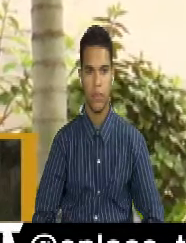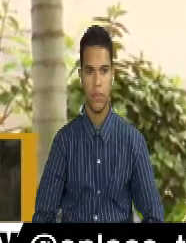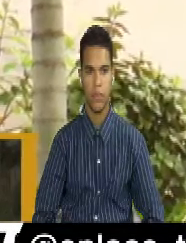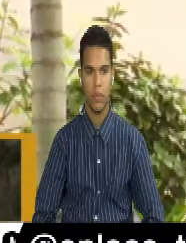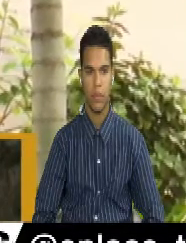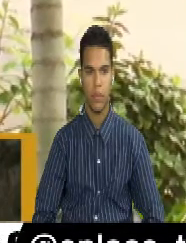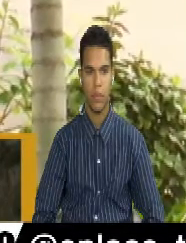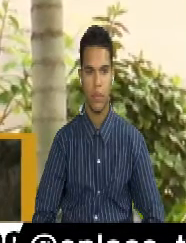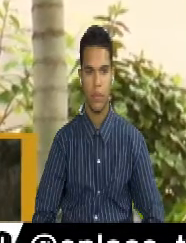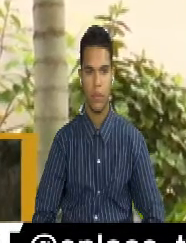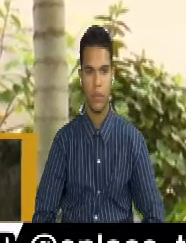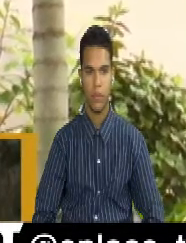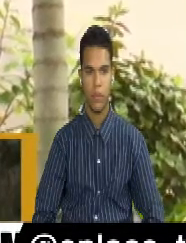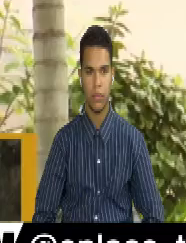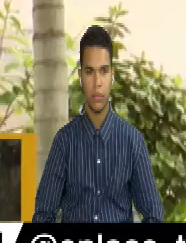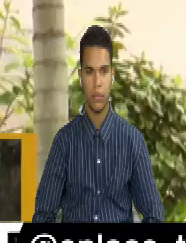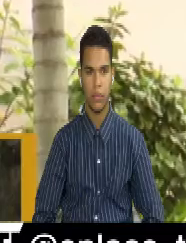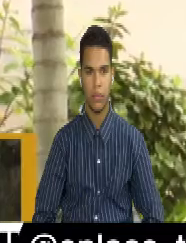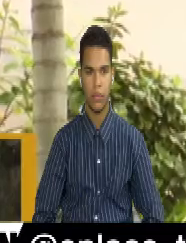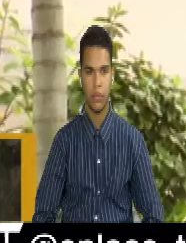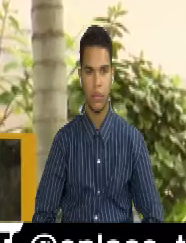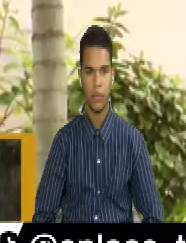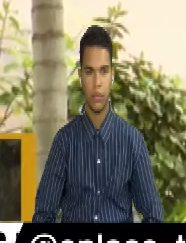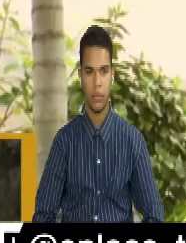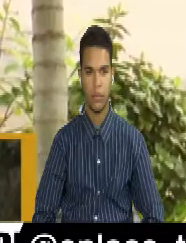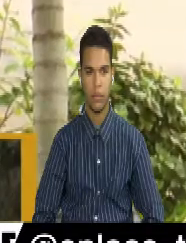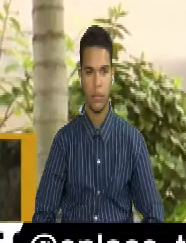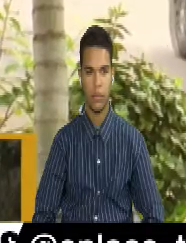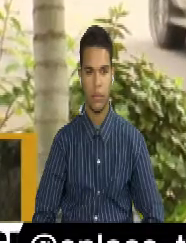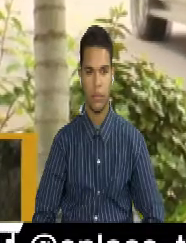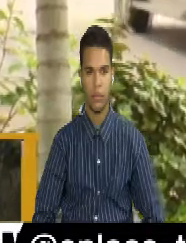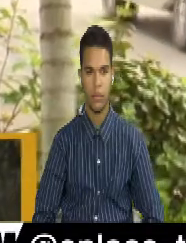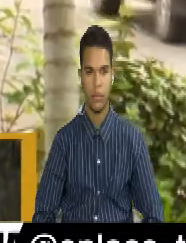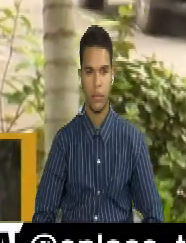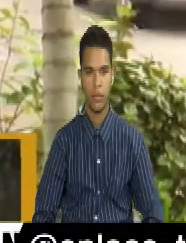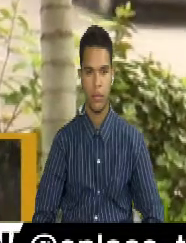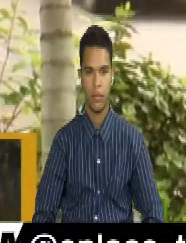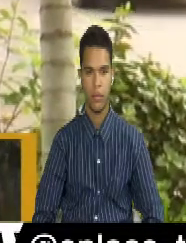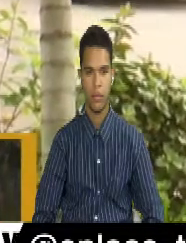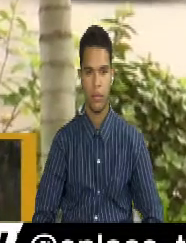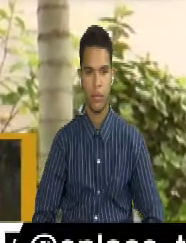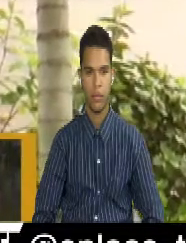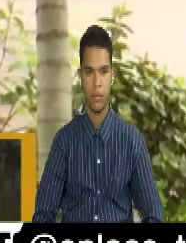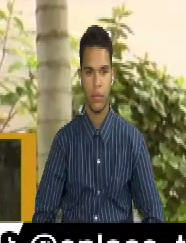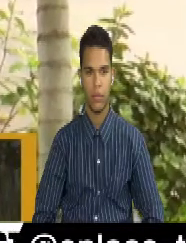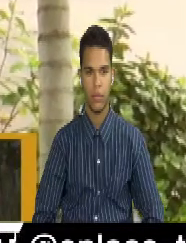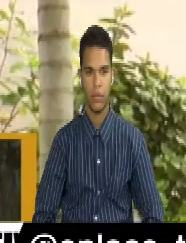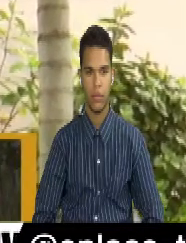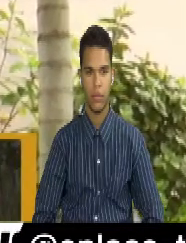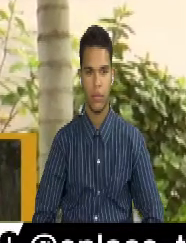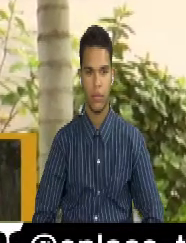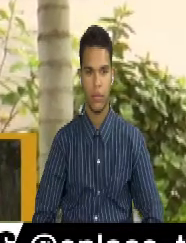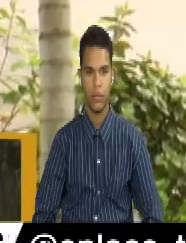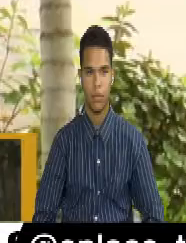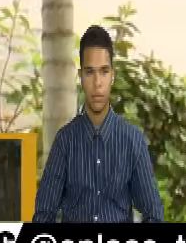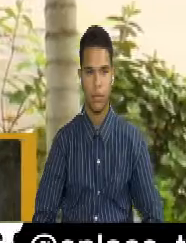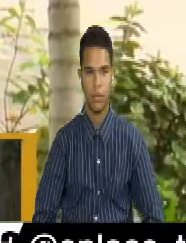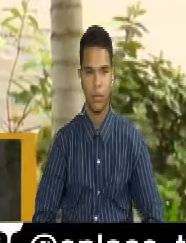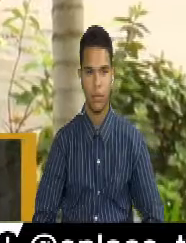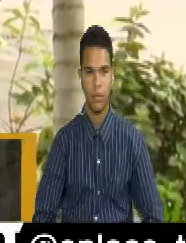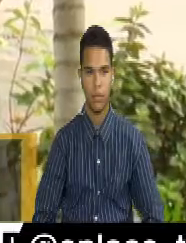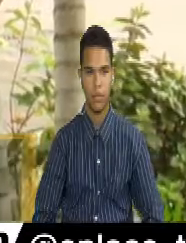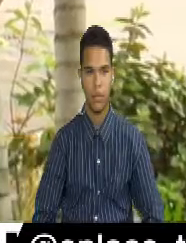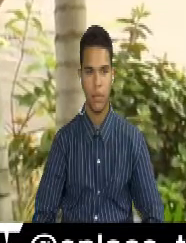así son las mujeres, cuando el hombre más las quiere, siempre pagan con traición. Con mucho